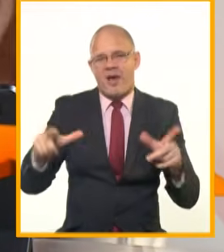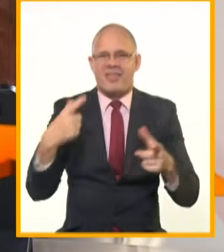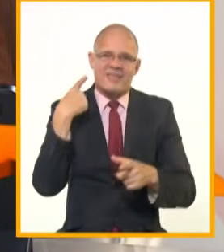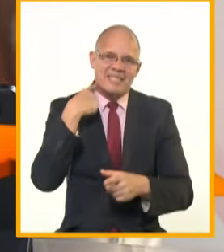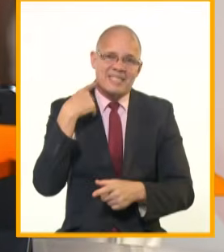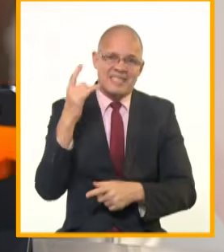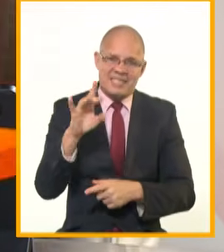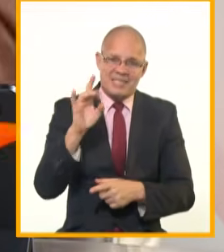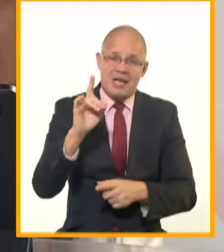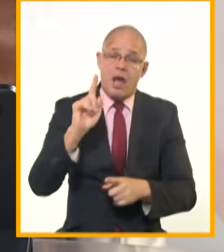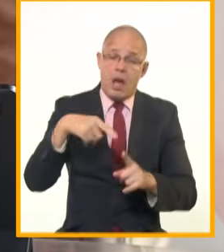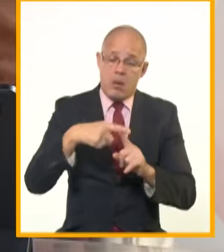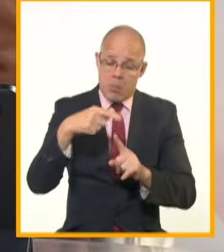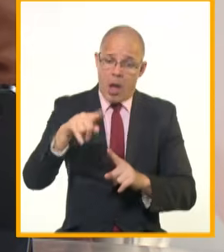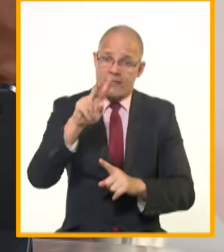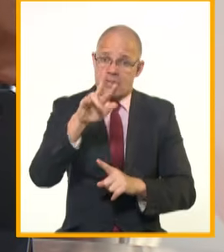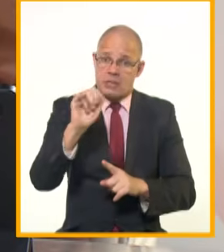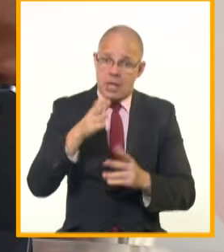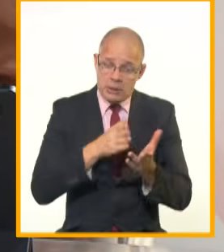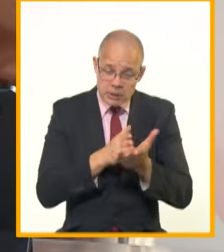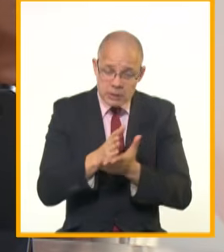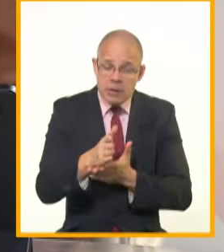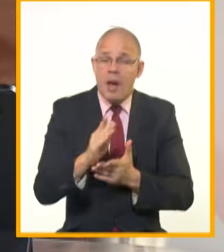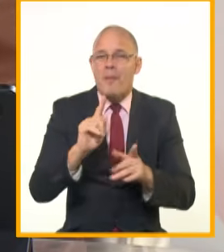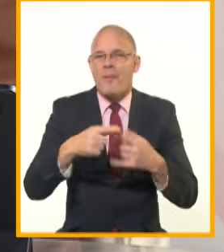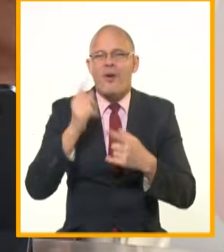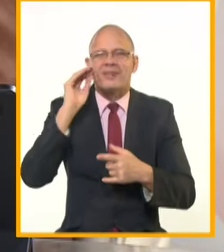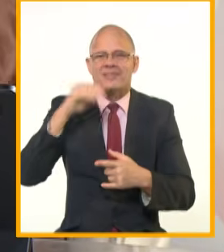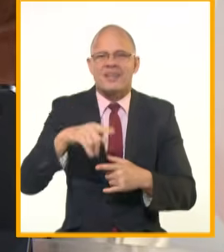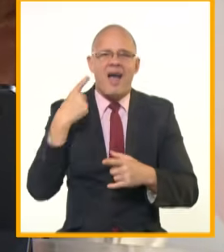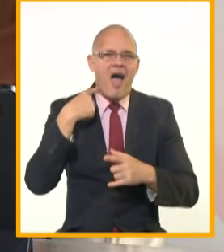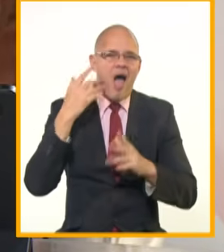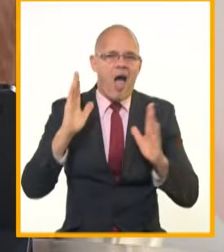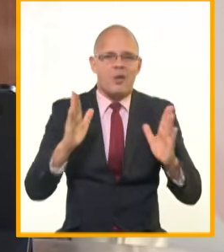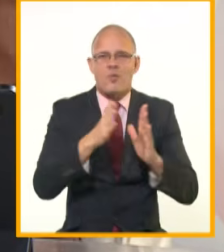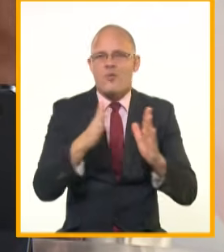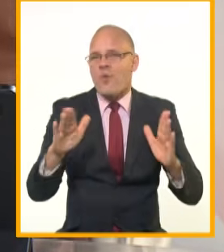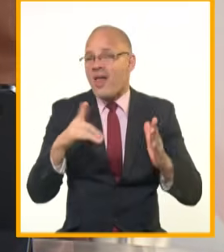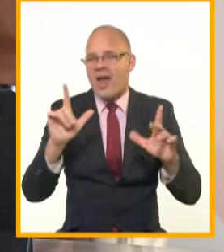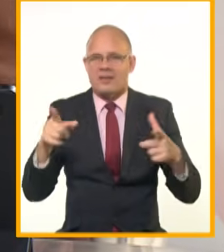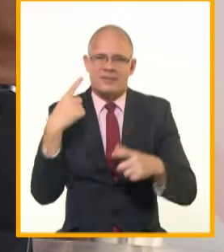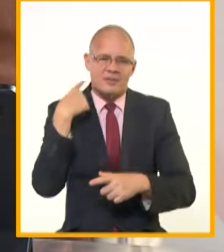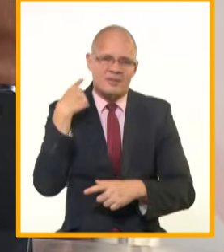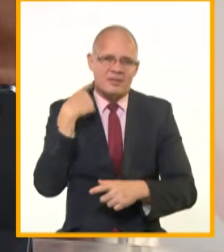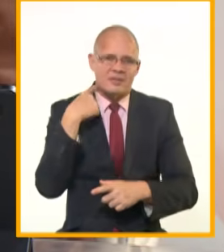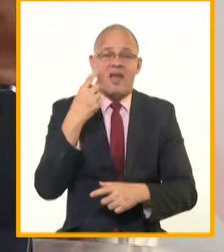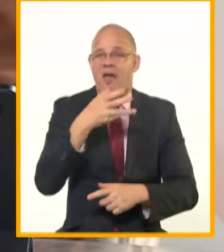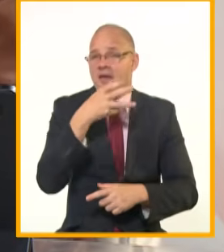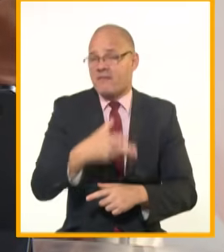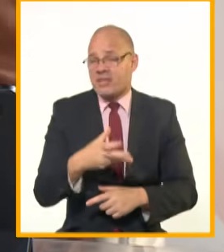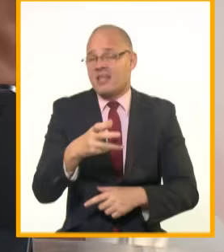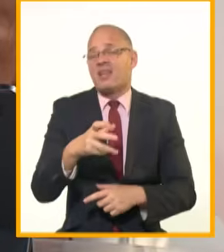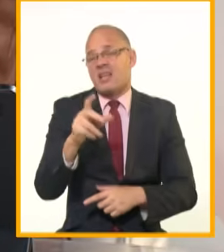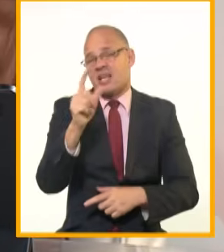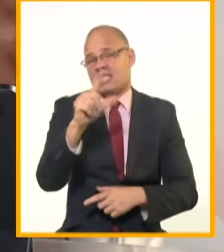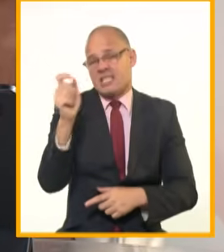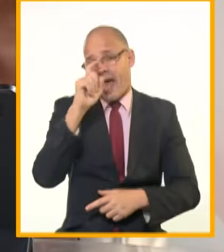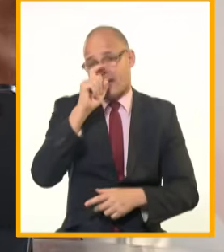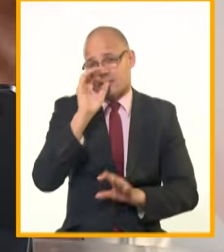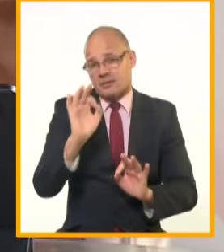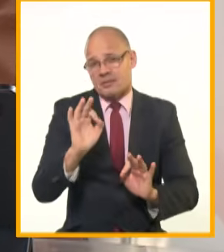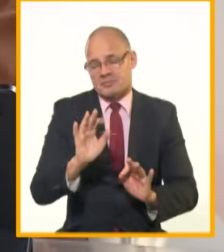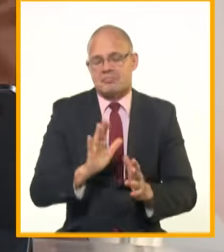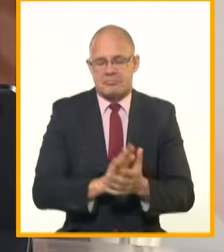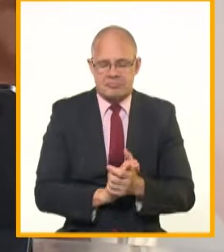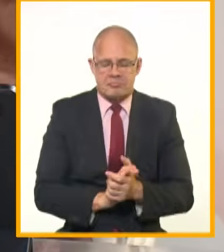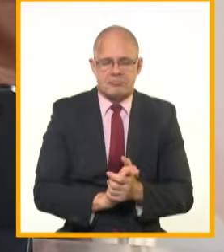con hitos de fecha en cada uno de los plazos, un grupo de obras que comenzamos, hicimos